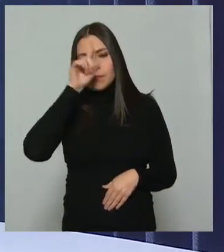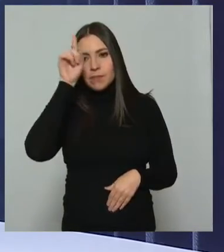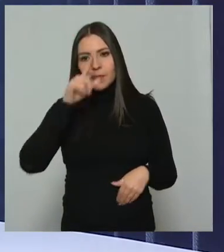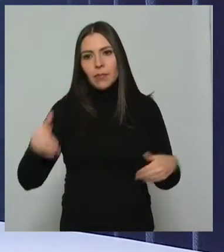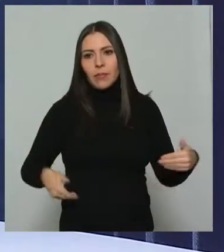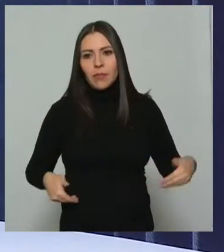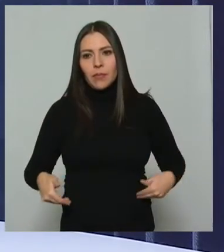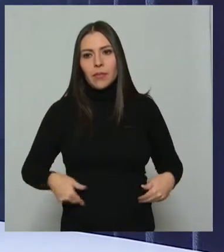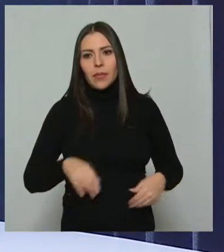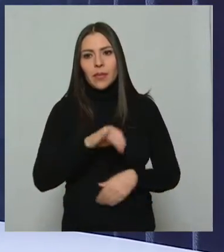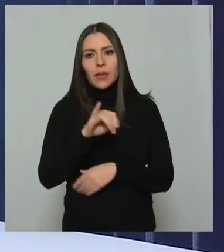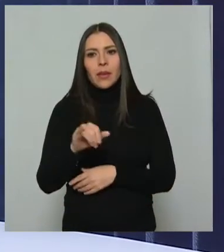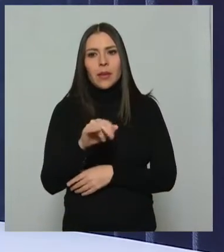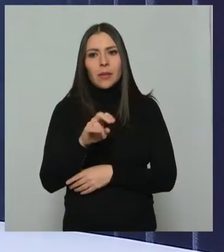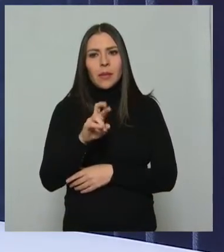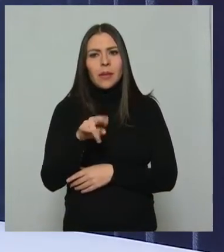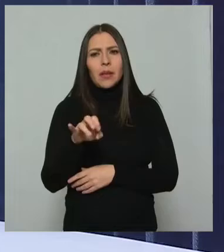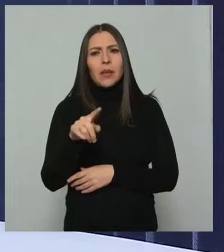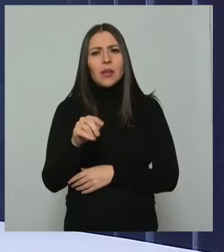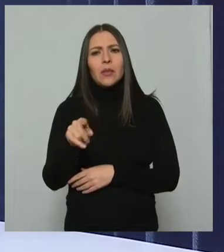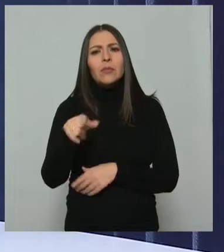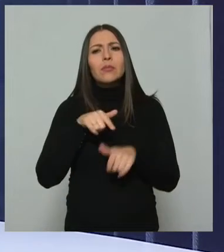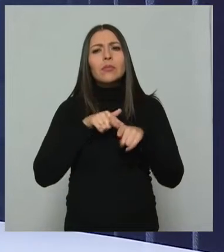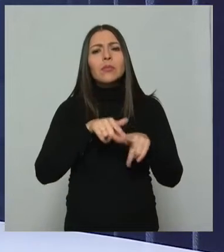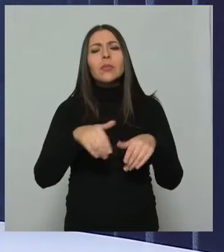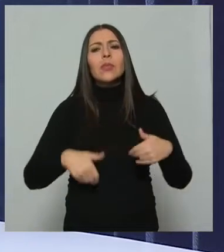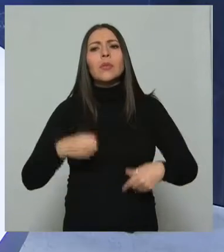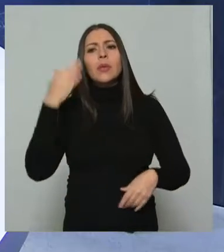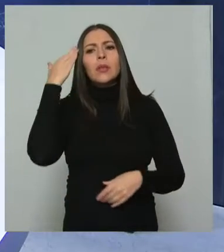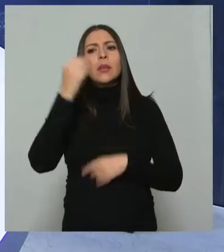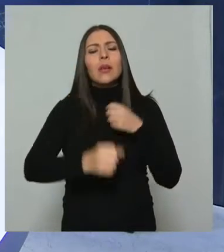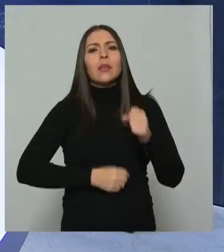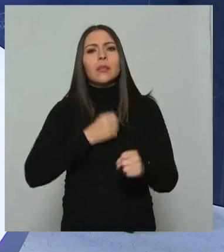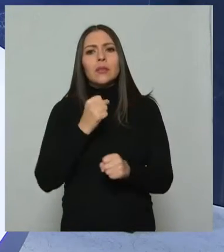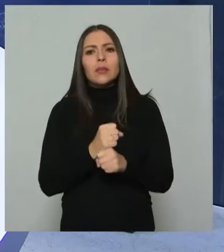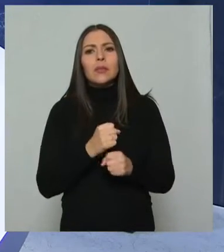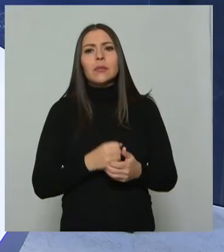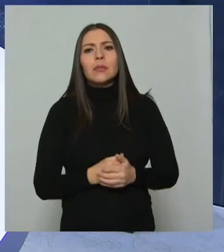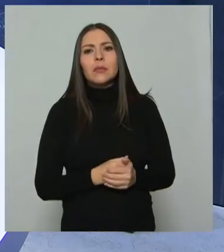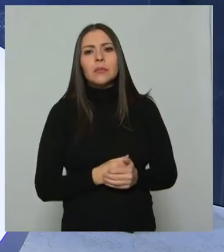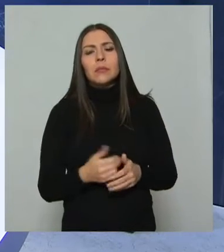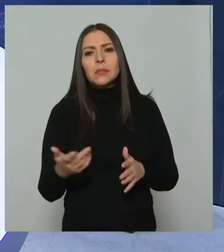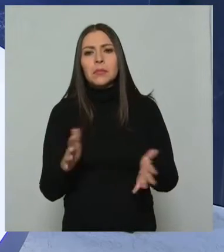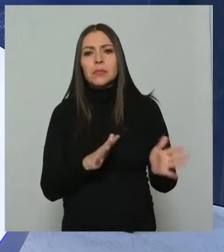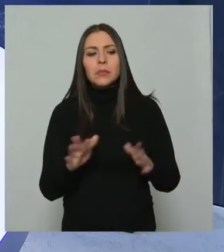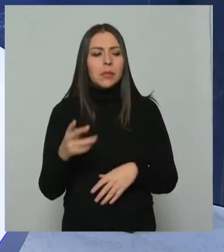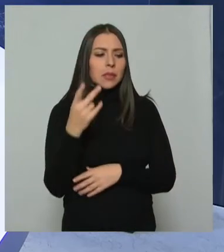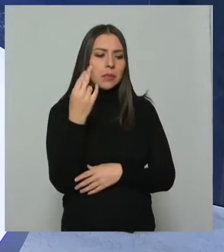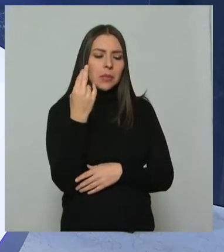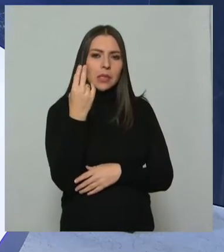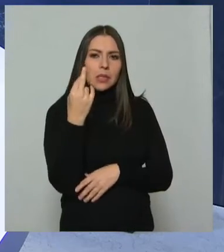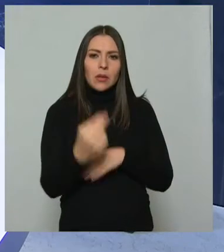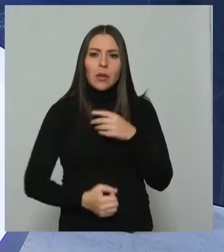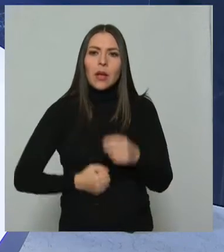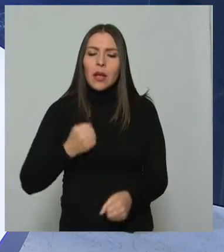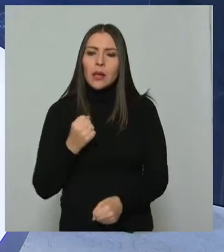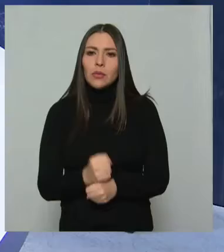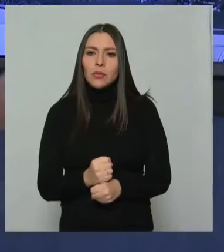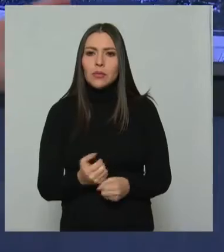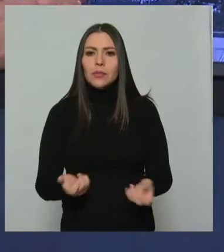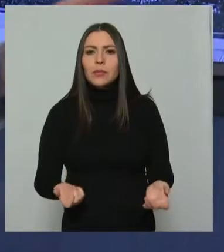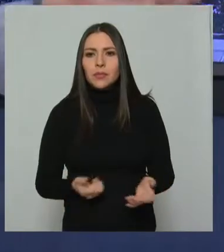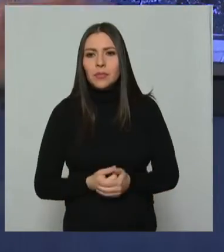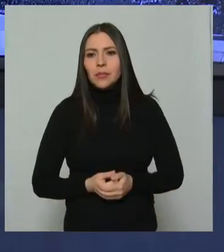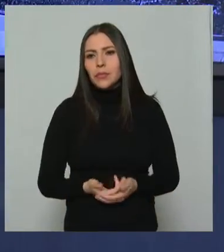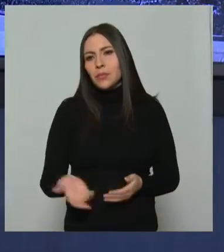que Javier Nieto. ¿Cuántos años ya llevas en el teatro, Javier? Como 25 años, ya una pequeña vida. Pues te digo, Mario Ficacci era